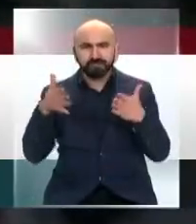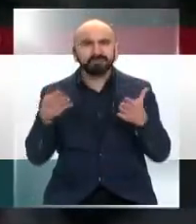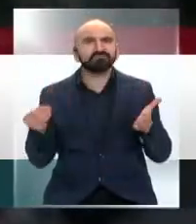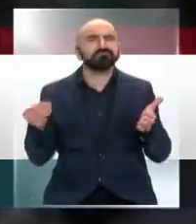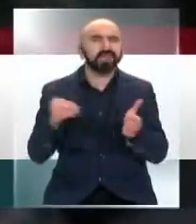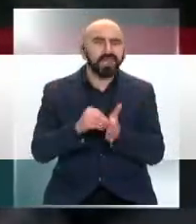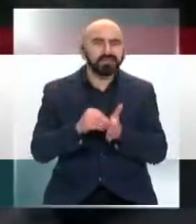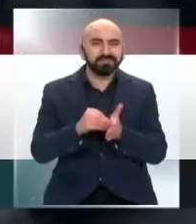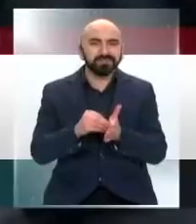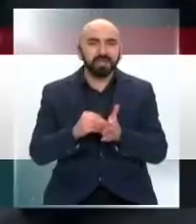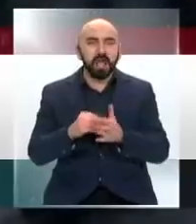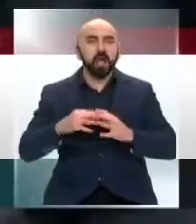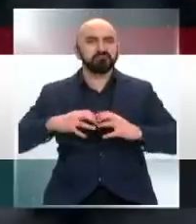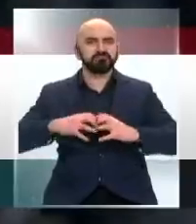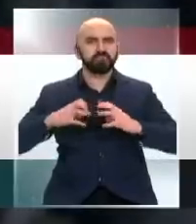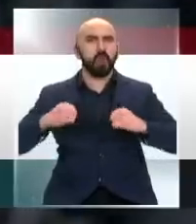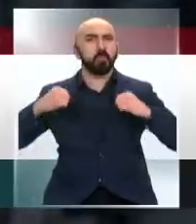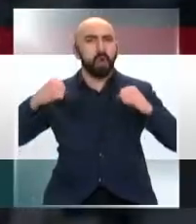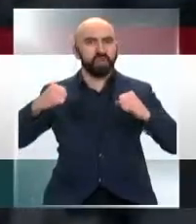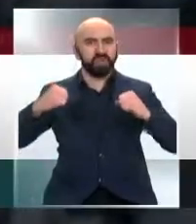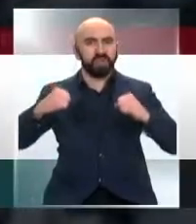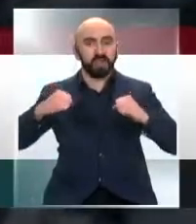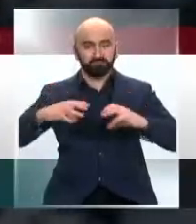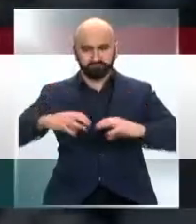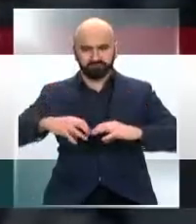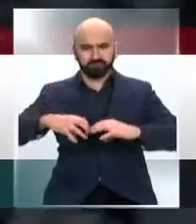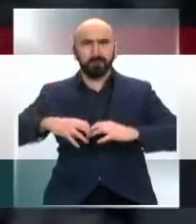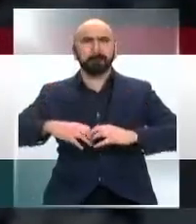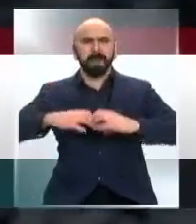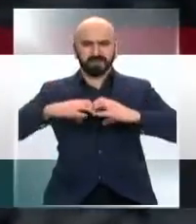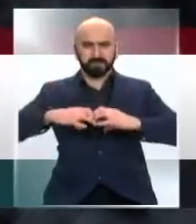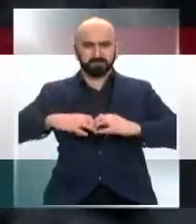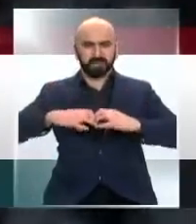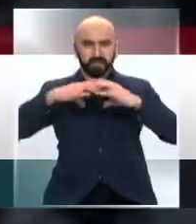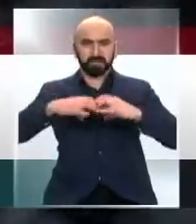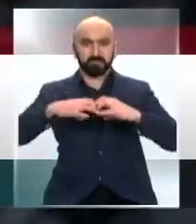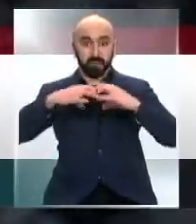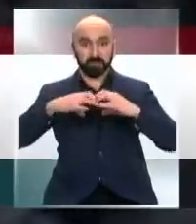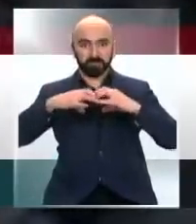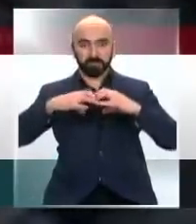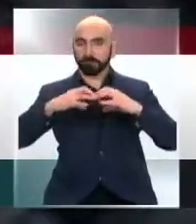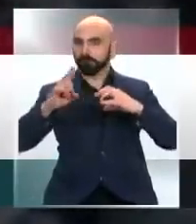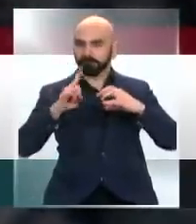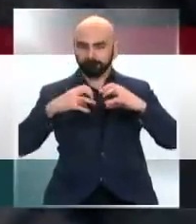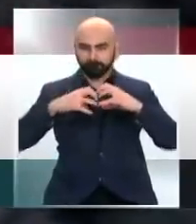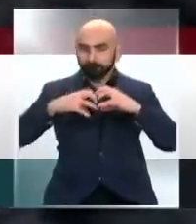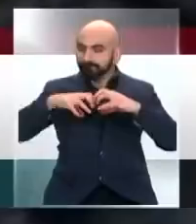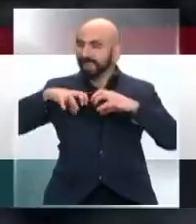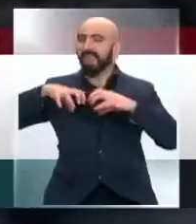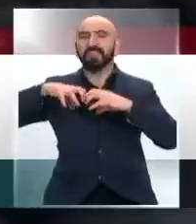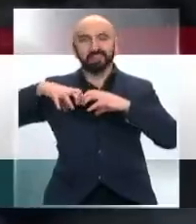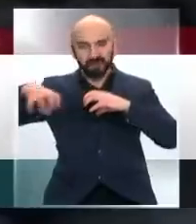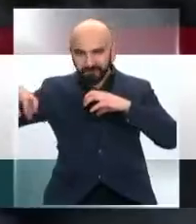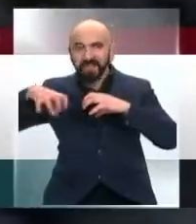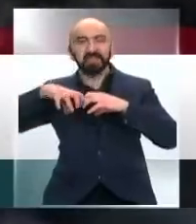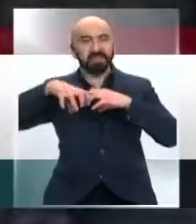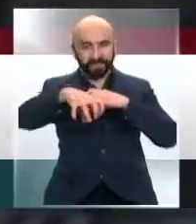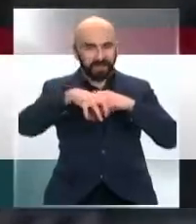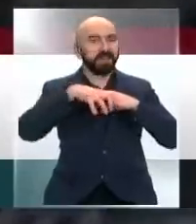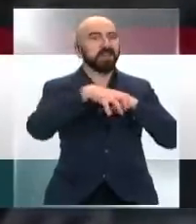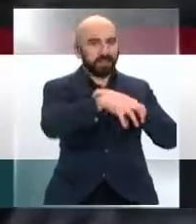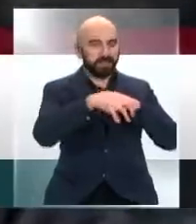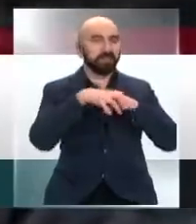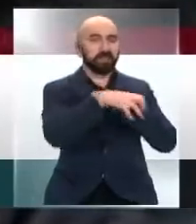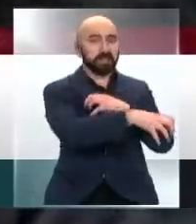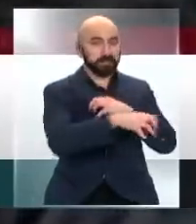queremos distribuirlo. Y hay algo que yo he dicho también en todas las plazas donde hemos estado, porque vengo de una región extrema que sabe